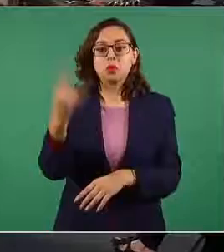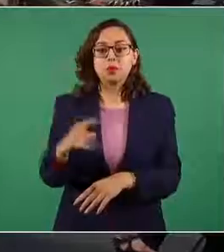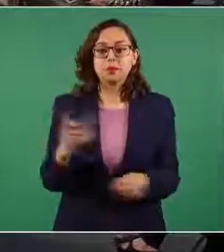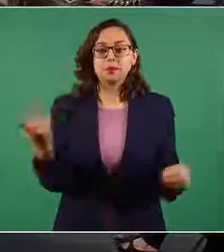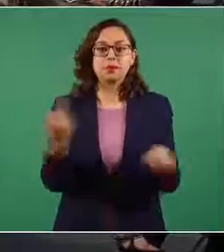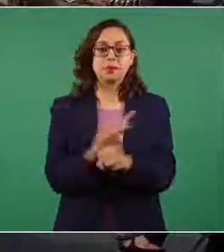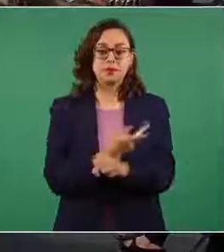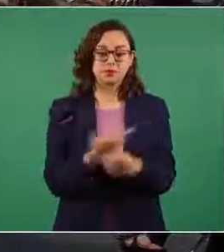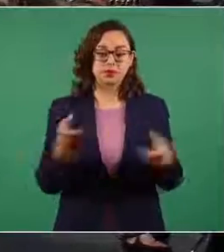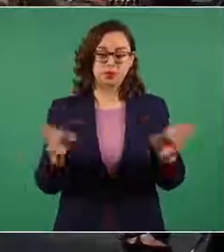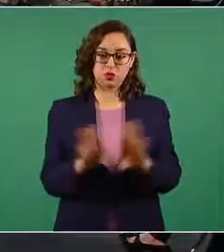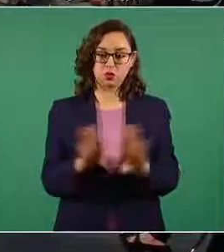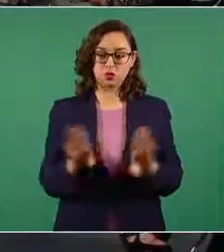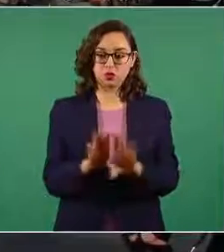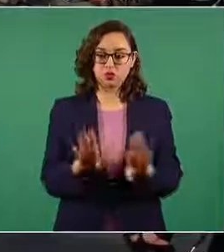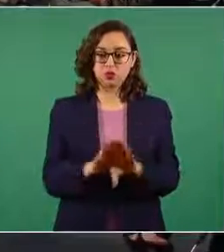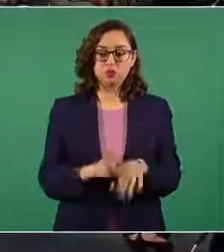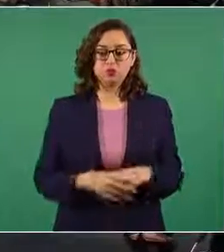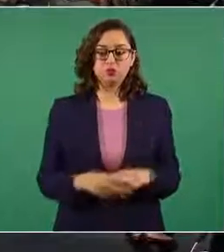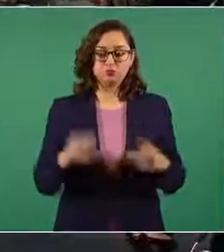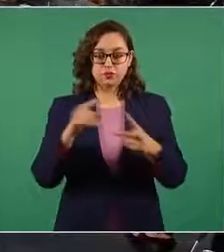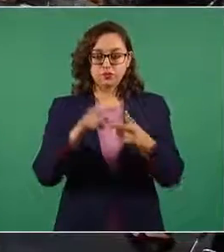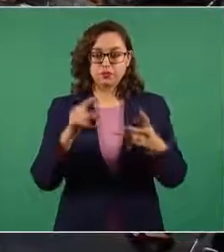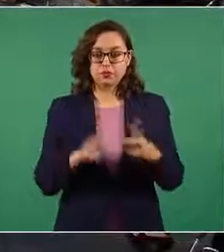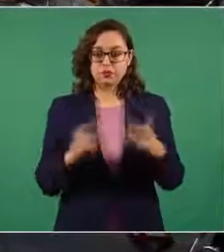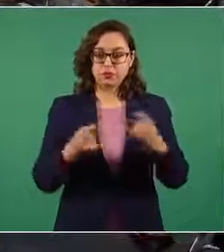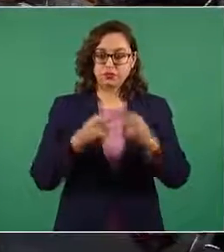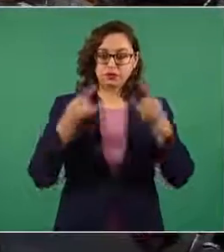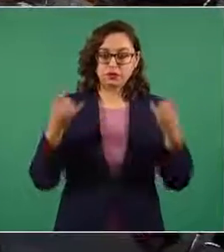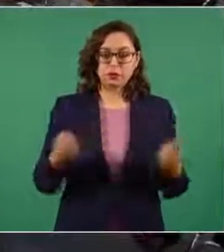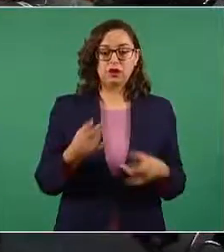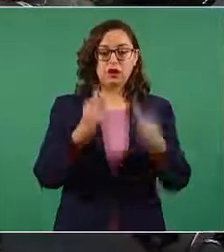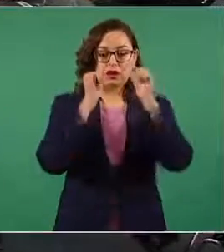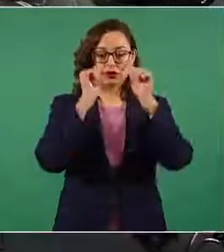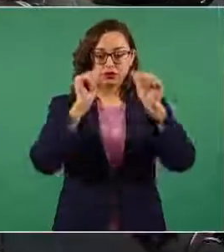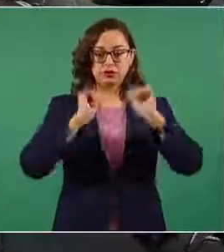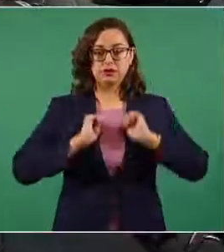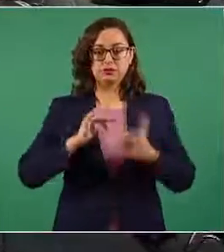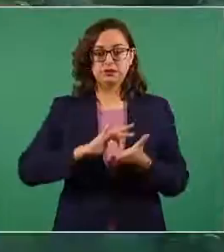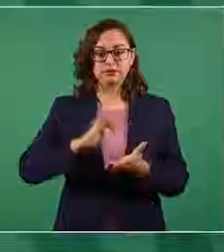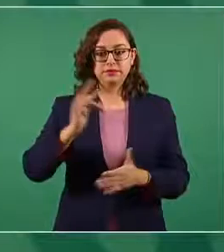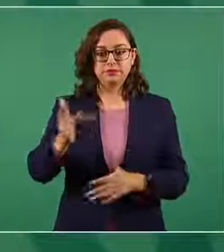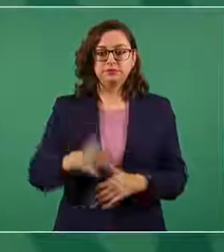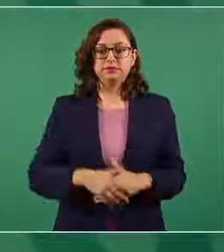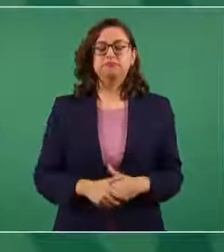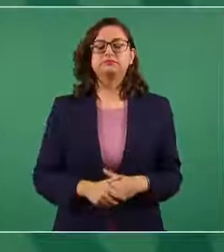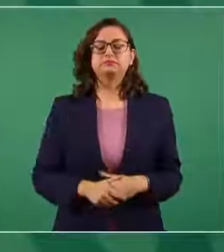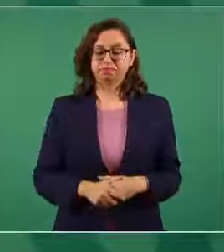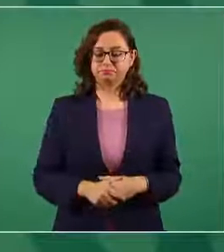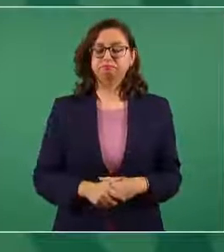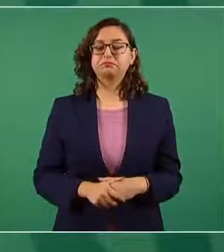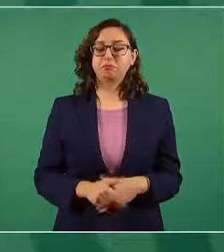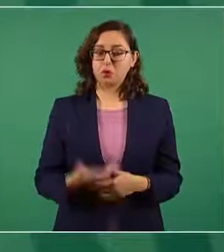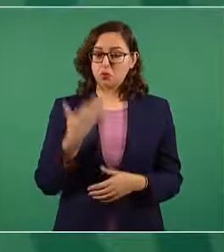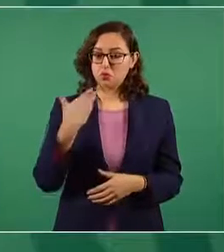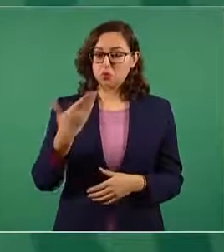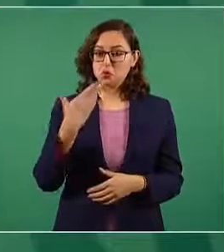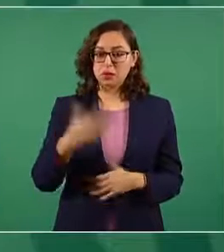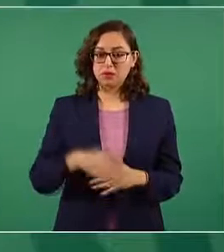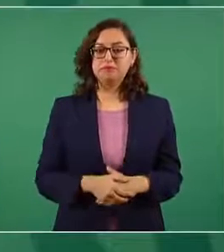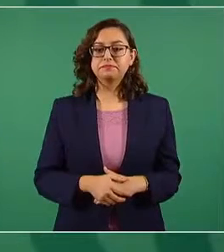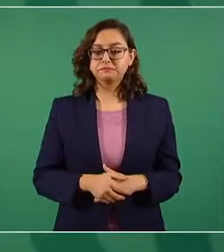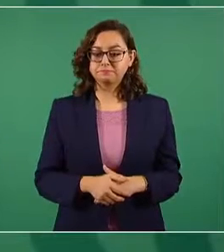¿Qué va a suceder con estos casos, presidente? Serían los dos que yo le expongo y le agradezco que me haya dado la palabra. Pues es oportuno porque hoy me presentaron